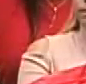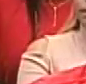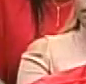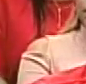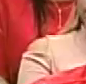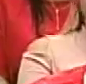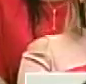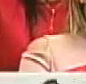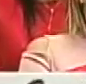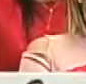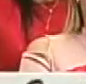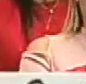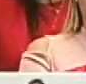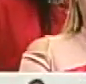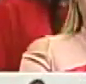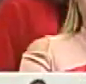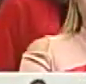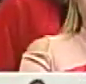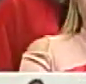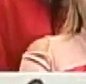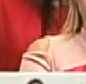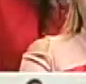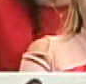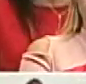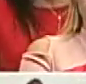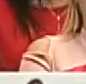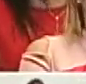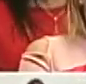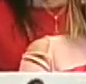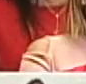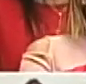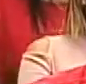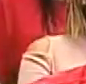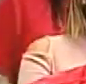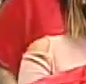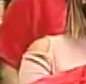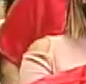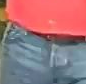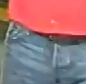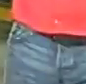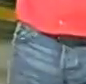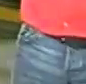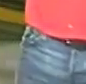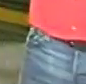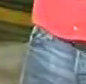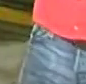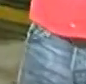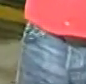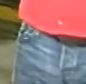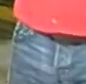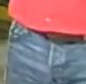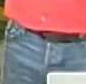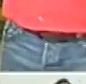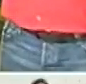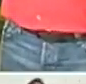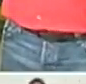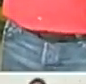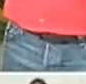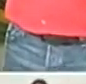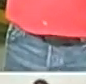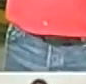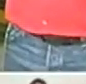Buenas tardes, Venezuela. Bueno, un saludo a toda nuestra patria amada. Hoy estamos en los talleres del Metro de Caracas, porque